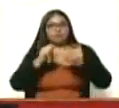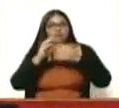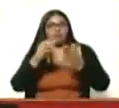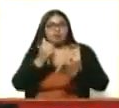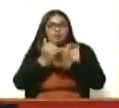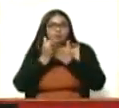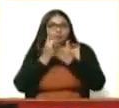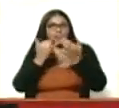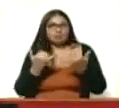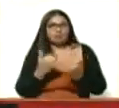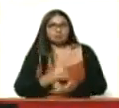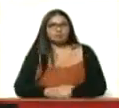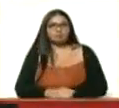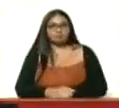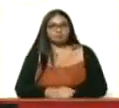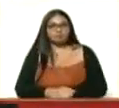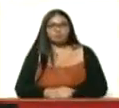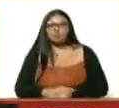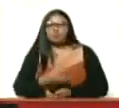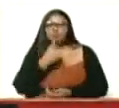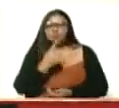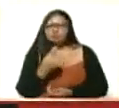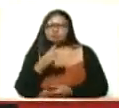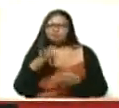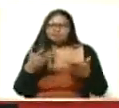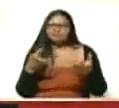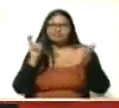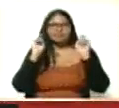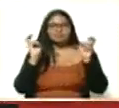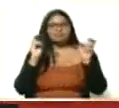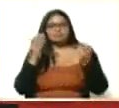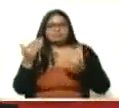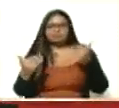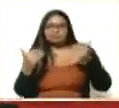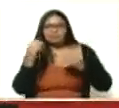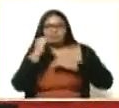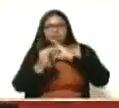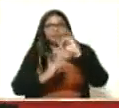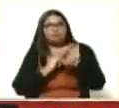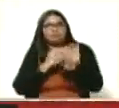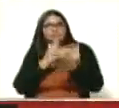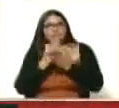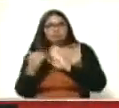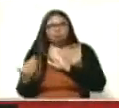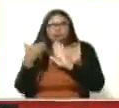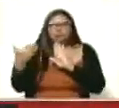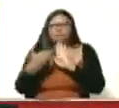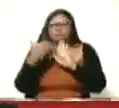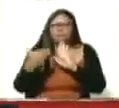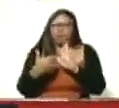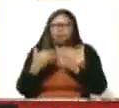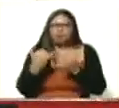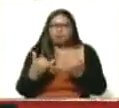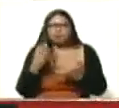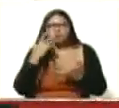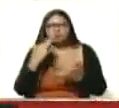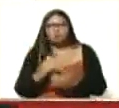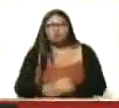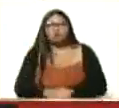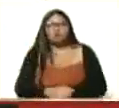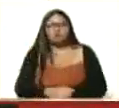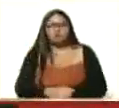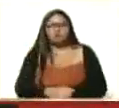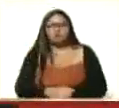solidarizarse. Tú lo has dicho muy bien, el tema de la mediática internacional siempre ha estado en contra, no solamente en este caso de Alex Saab, sino en